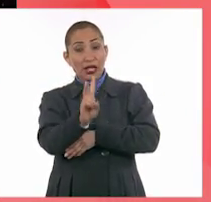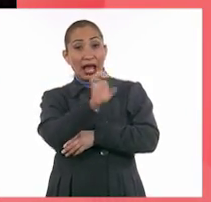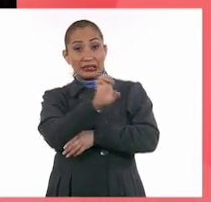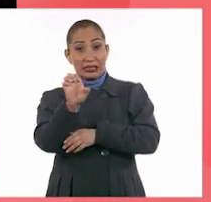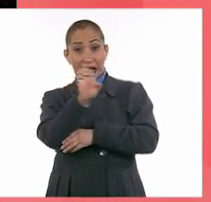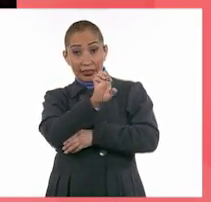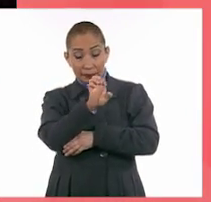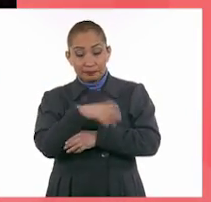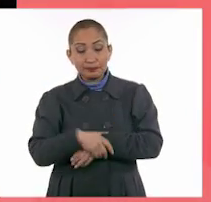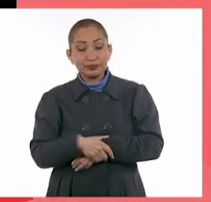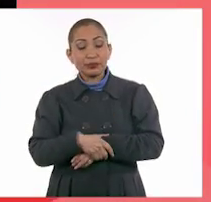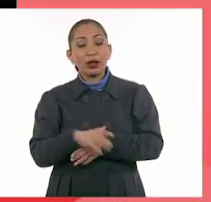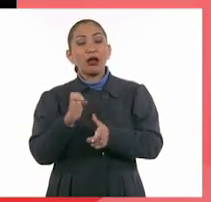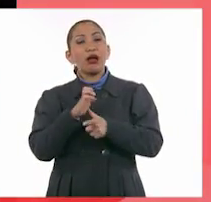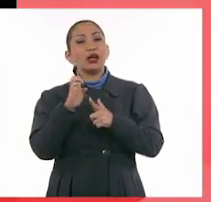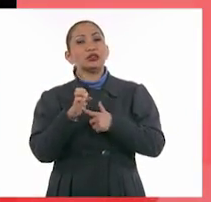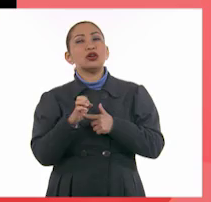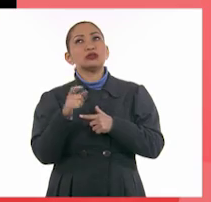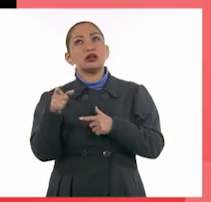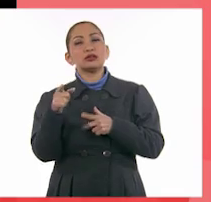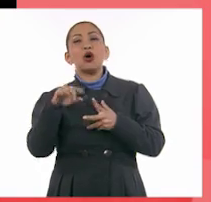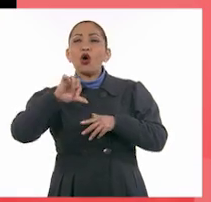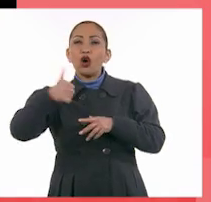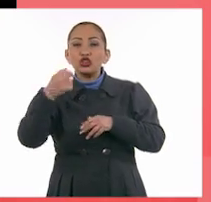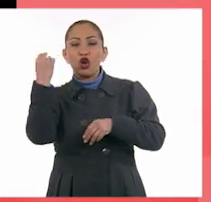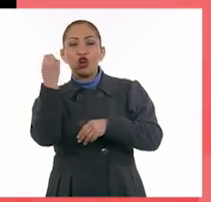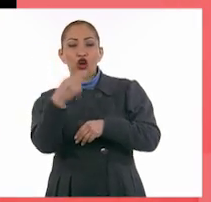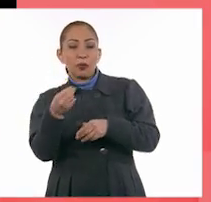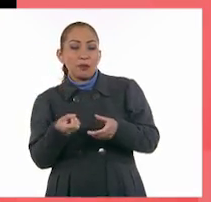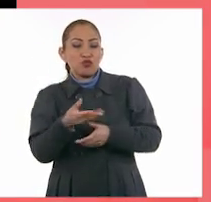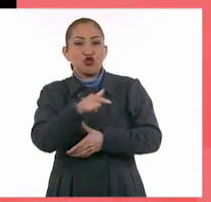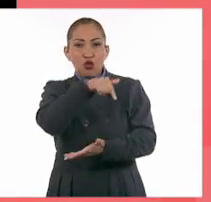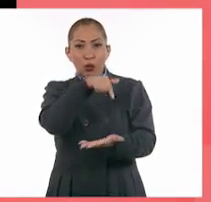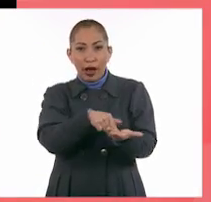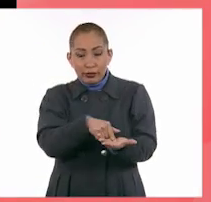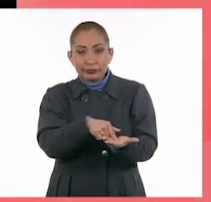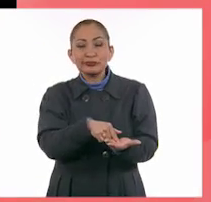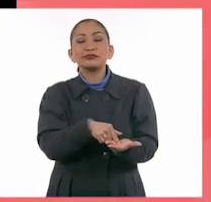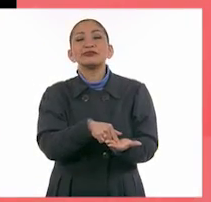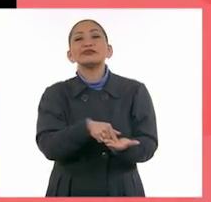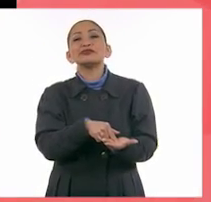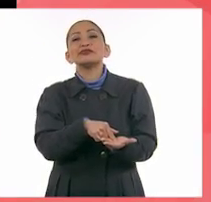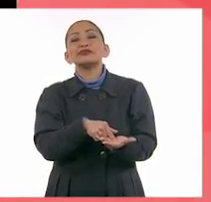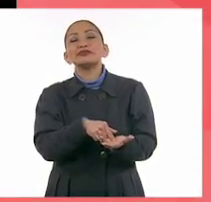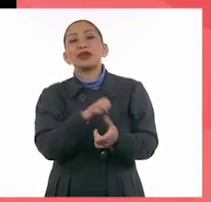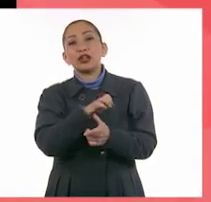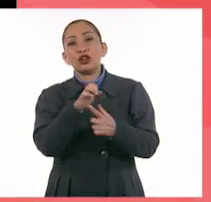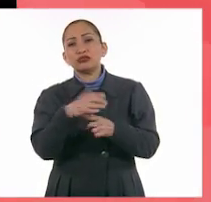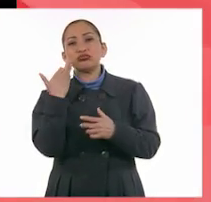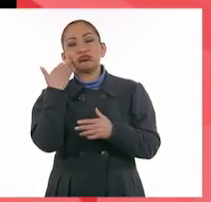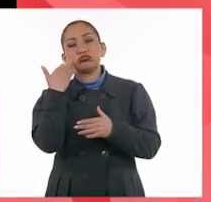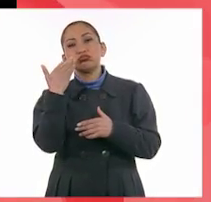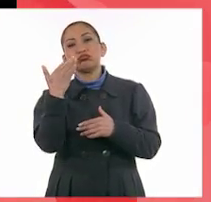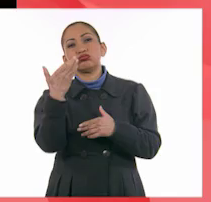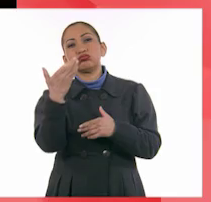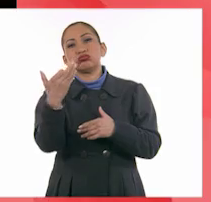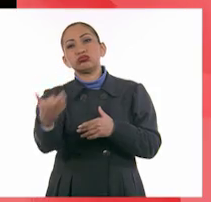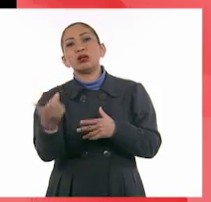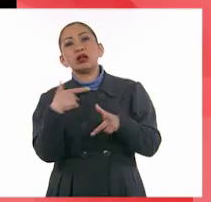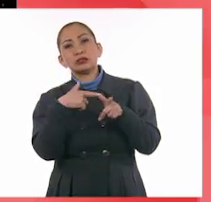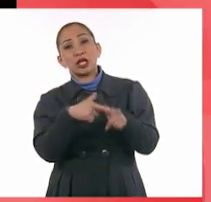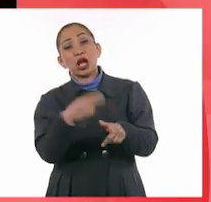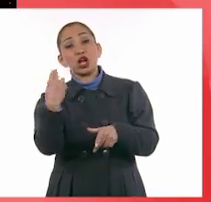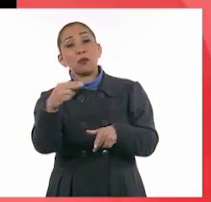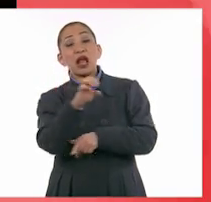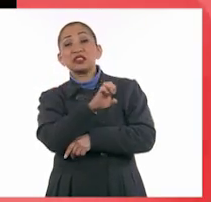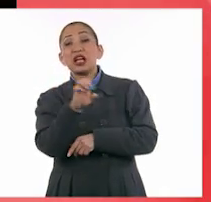Ensenada y entonces le pone otro nombre al sitio. Desde entonces, por mucho tiempo, permaneció ese nombre